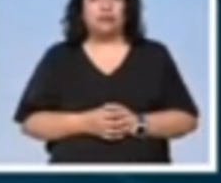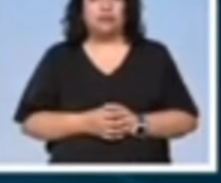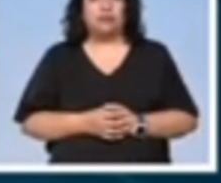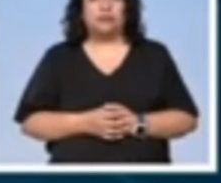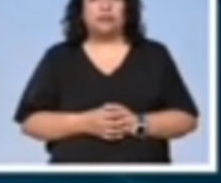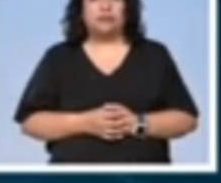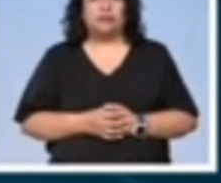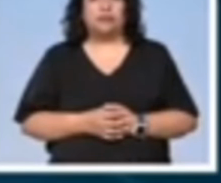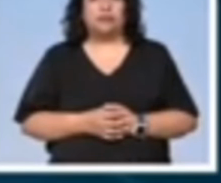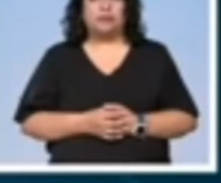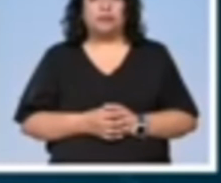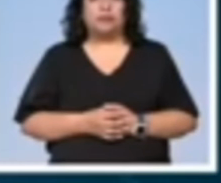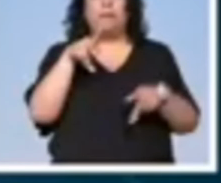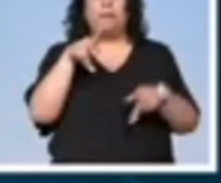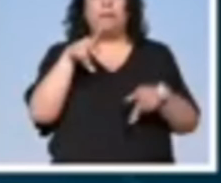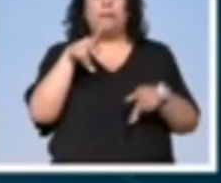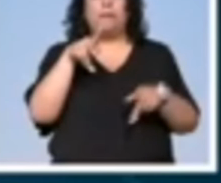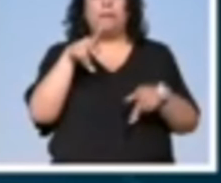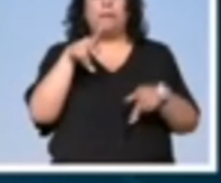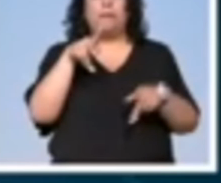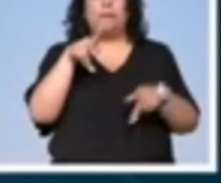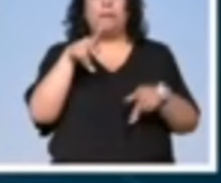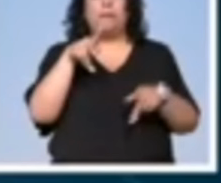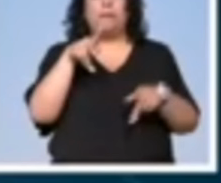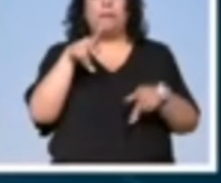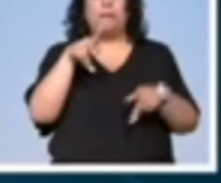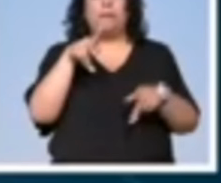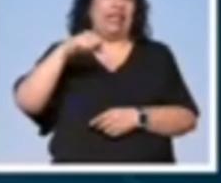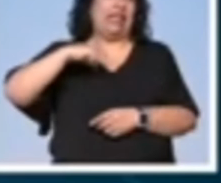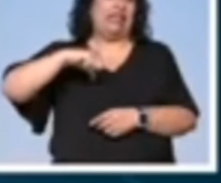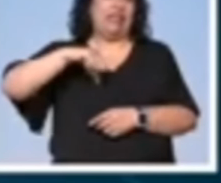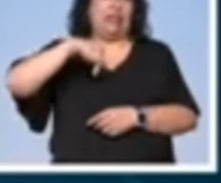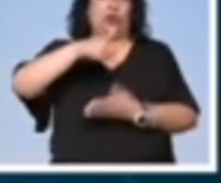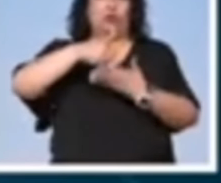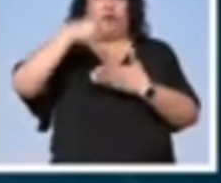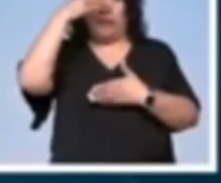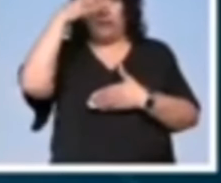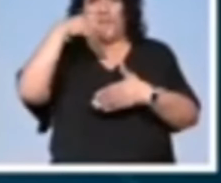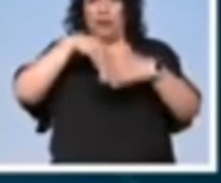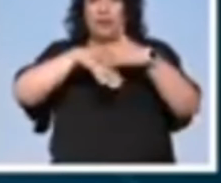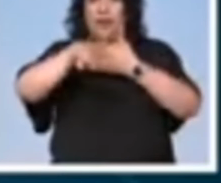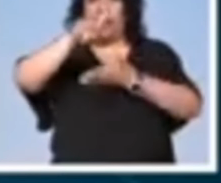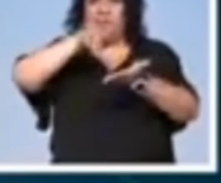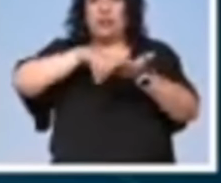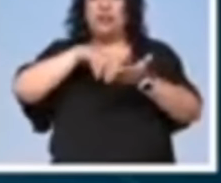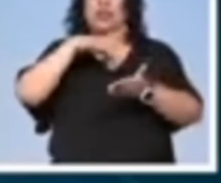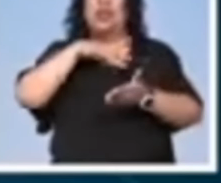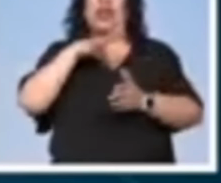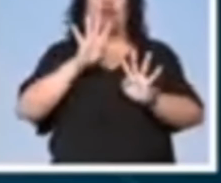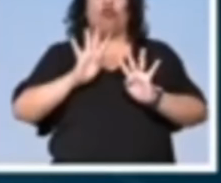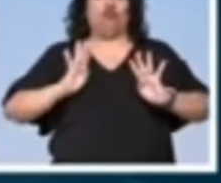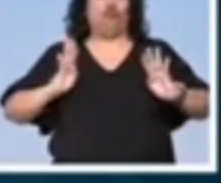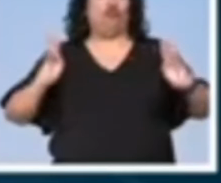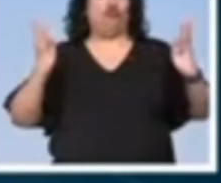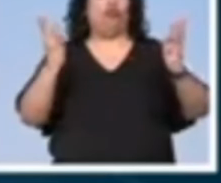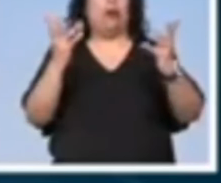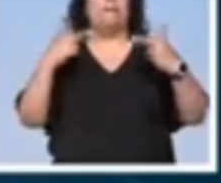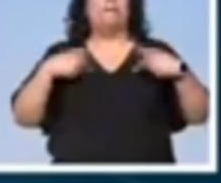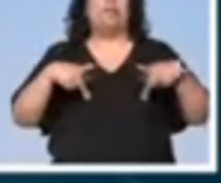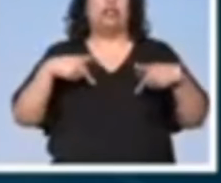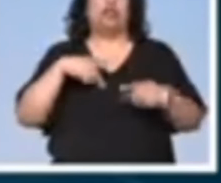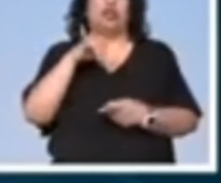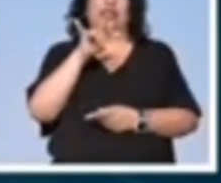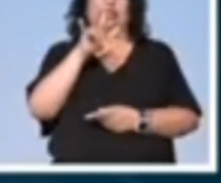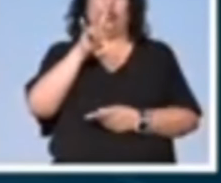Fundado en el siglo XIX, el Panteón de Dolores es de los más antiguos en la Ciudad de México. En su interior se encuentra la Rotonda de las Personas